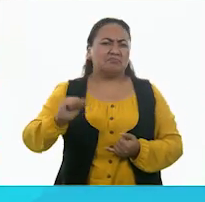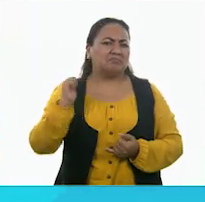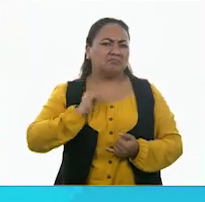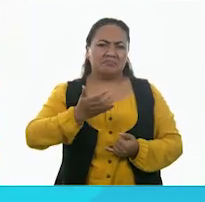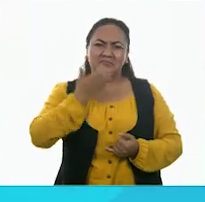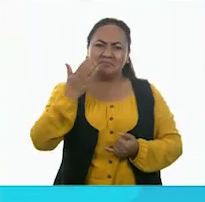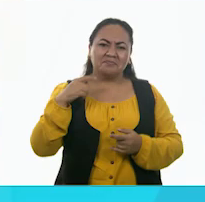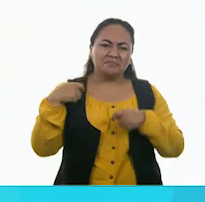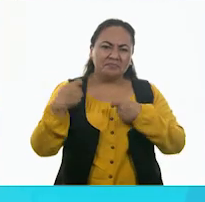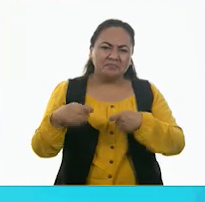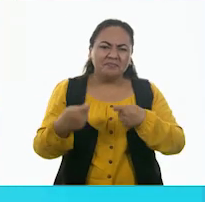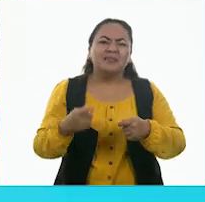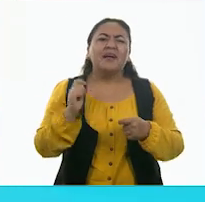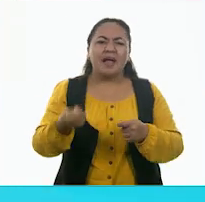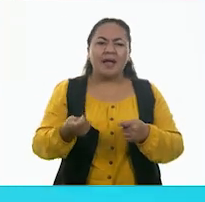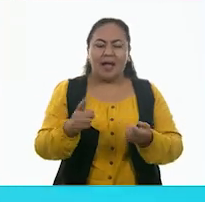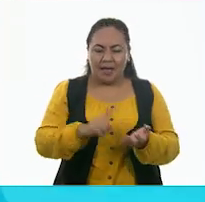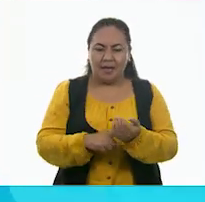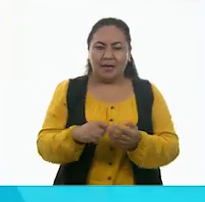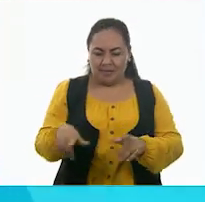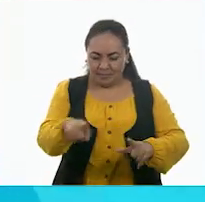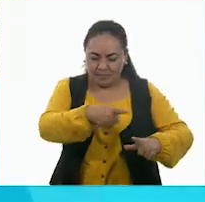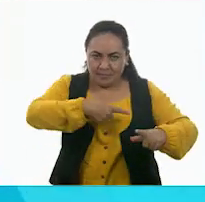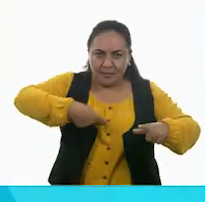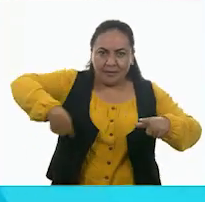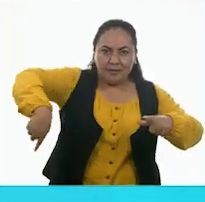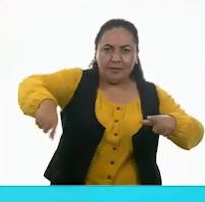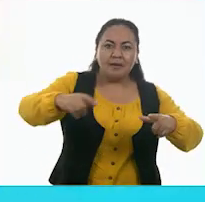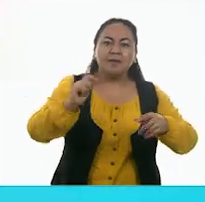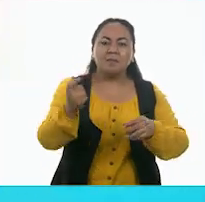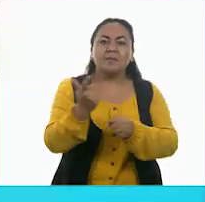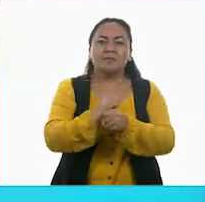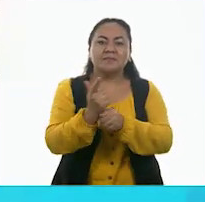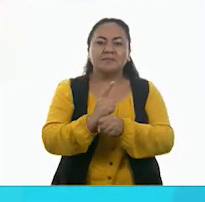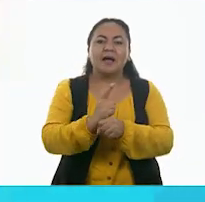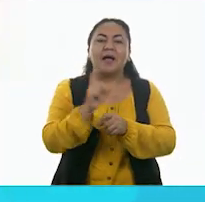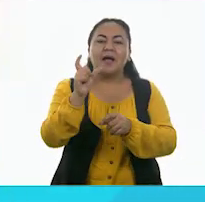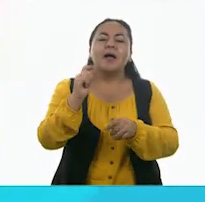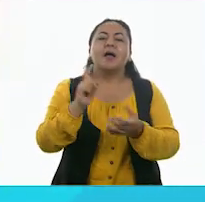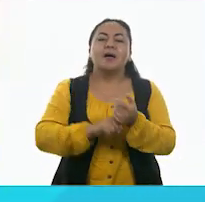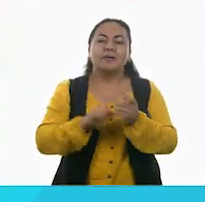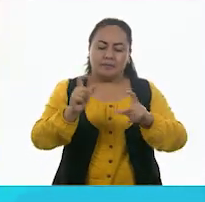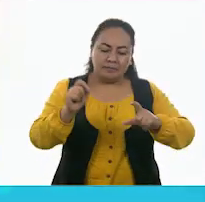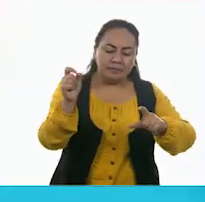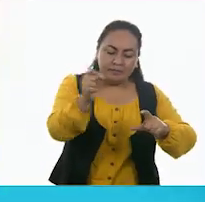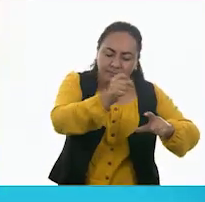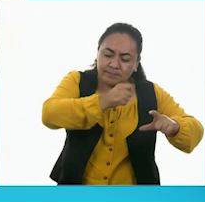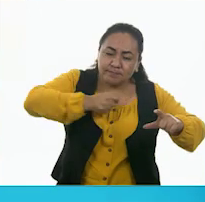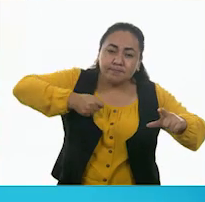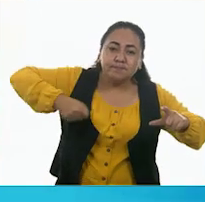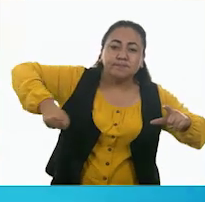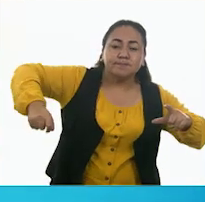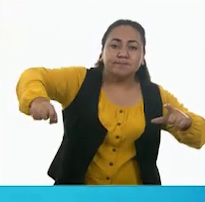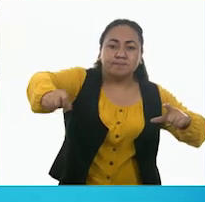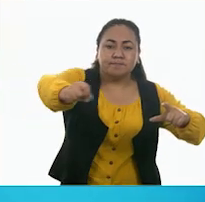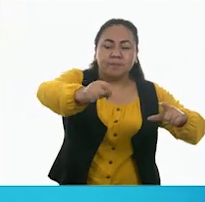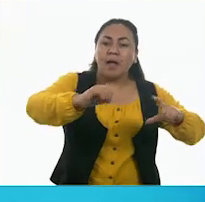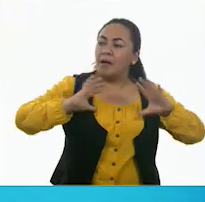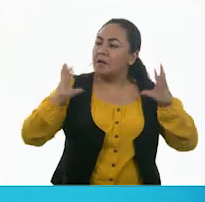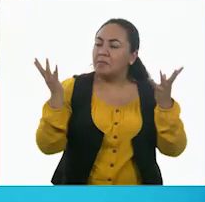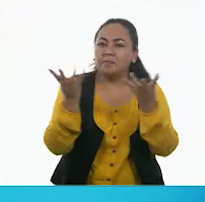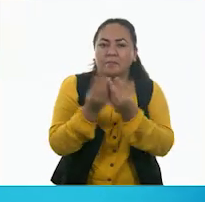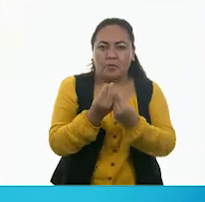que consistía en hacer un dibujo en el piso con un gis y dividirlo entre las diferentes compañeros que